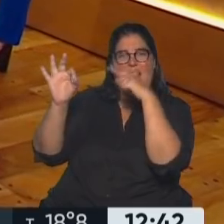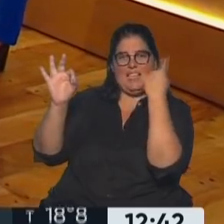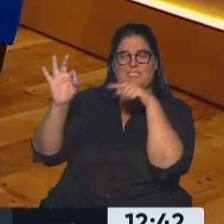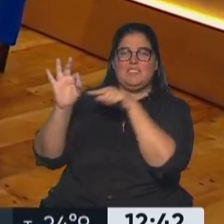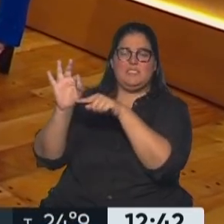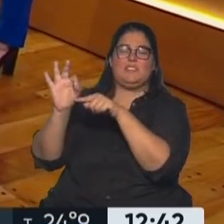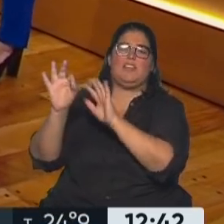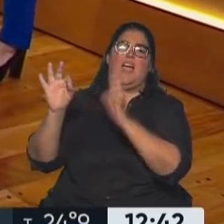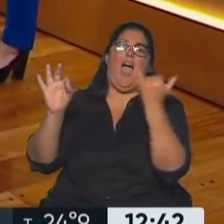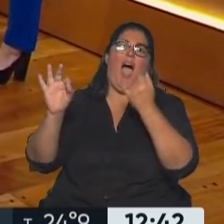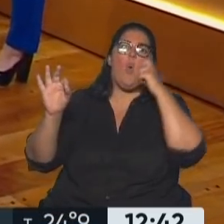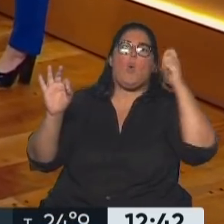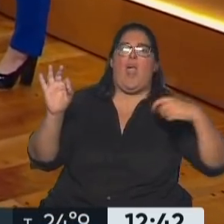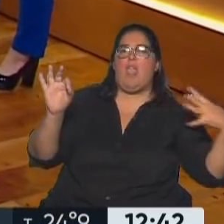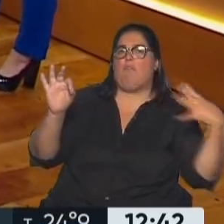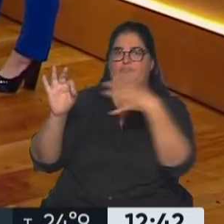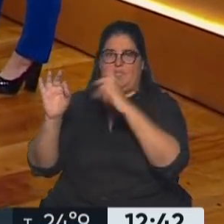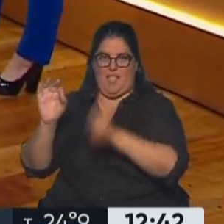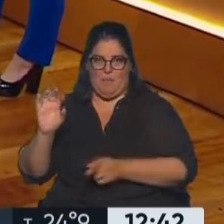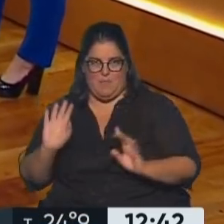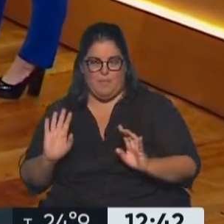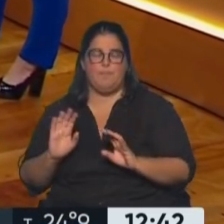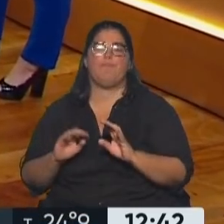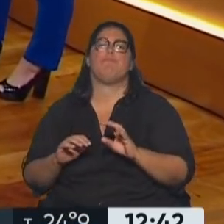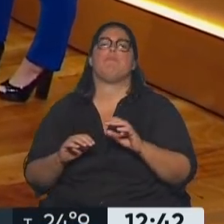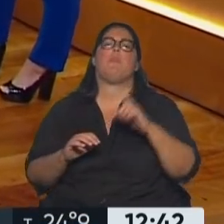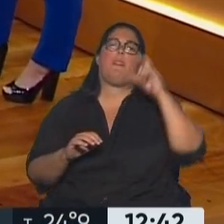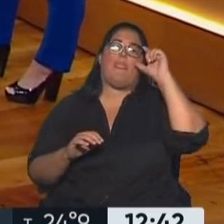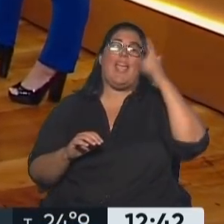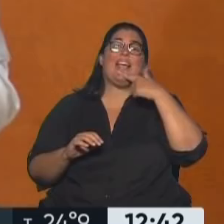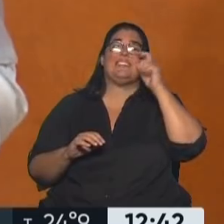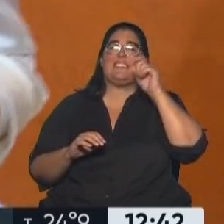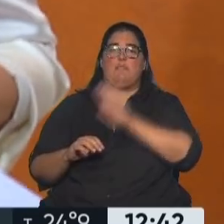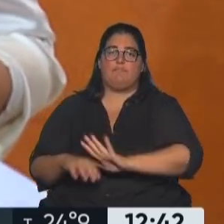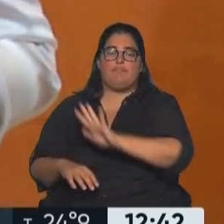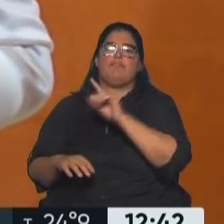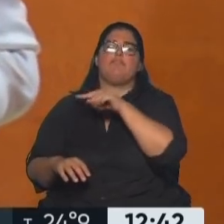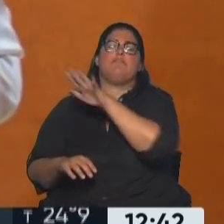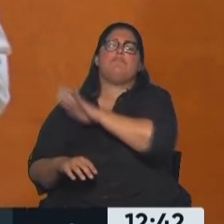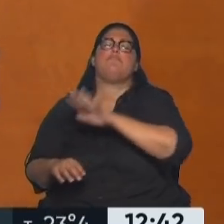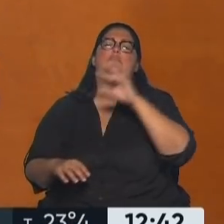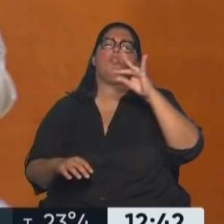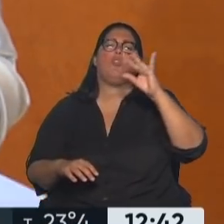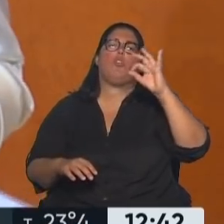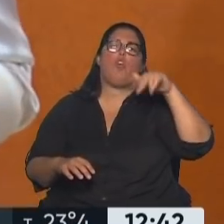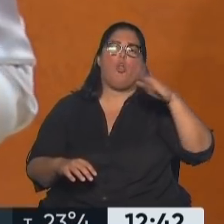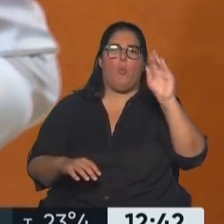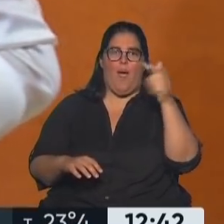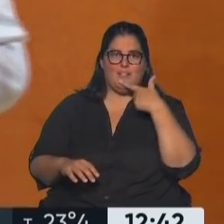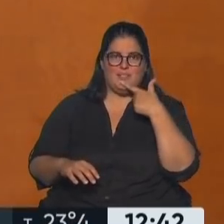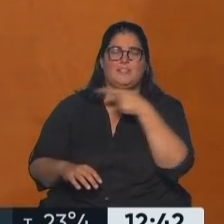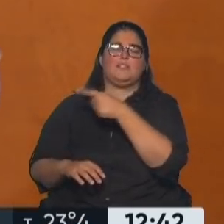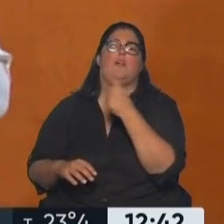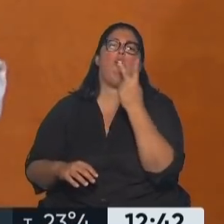justamente contraofensiva ucraniana. Y después, por supuesto, en el este, donde tenemos la región del Donbass, lo recordamos siempre, es el Donbass donde están las dos